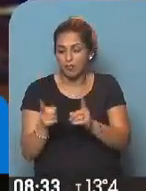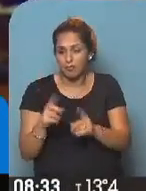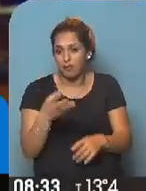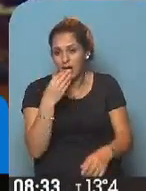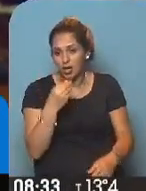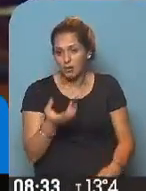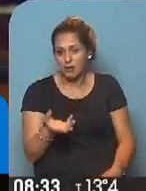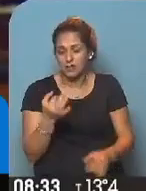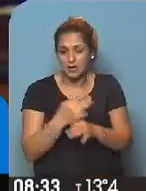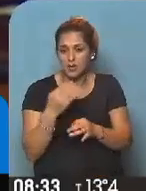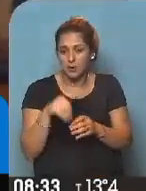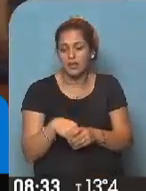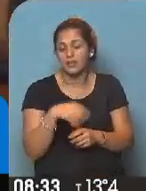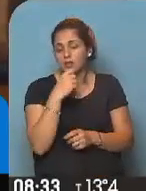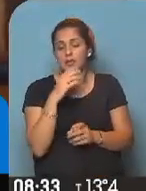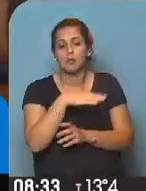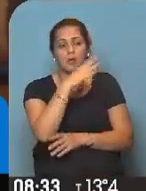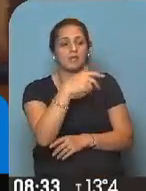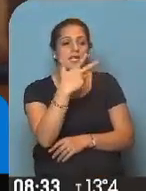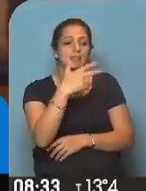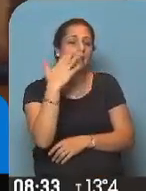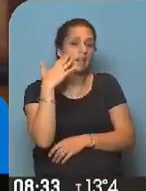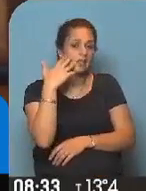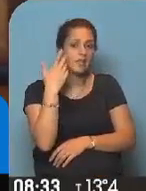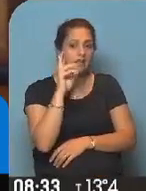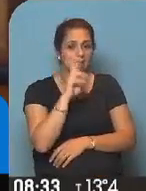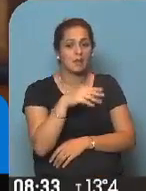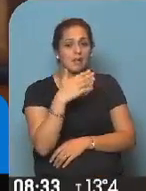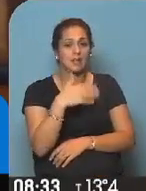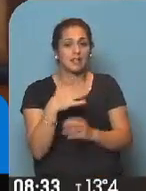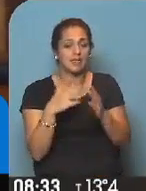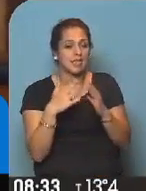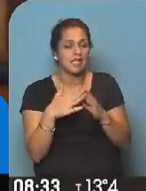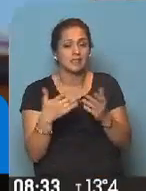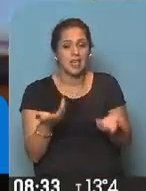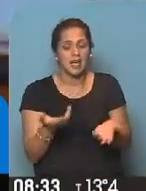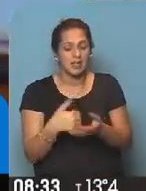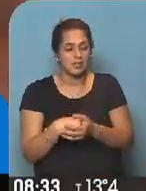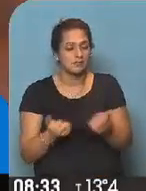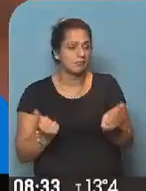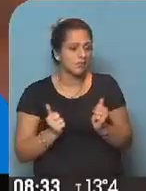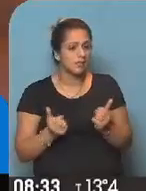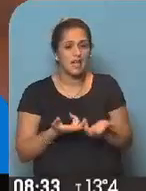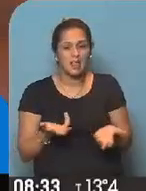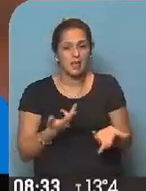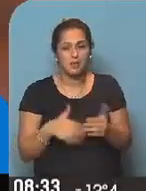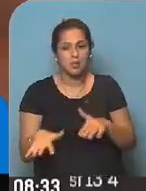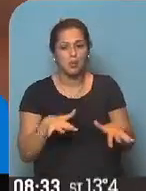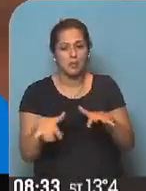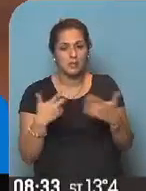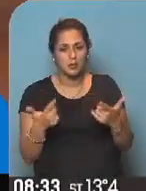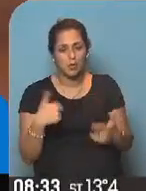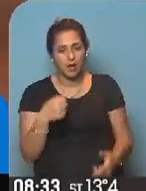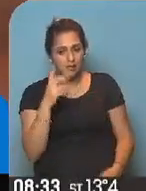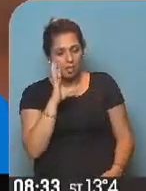los que no también cualquiera que vaya a la estrella tarde un barrio y va a ver gente se está en la puerta de la casa sin nada que hacer porque no hay actividad económica es fácil darse cuenta que la cosa está mal pues